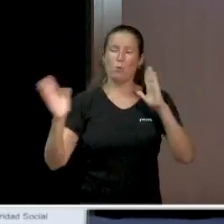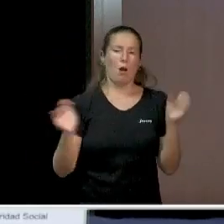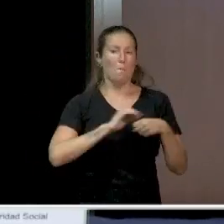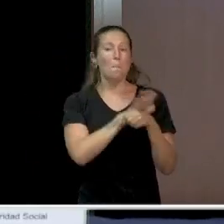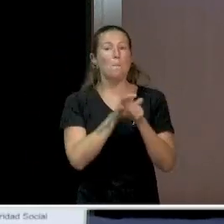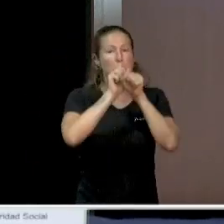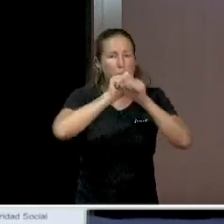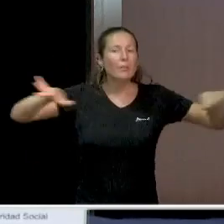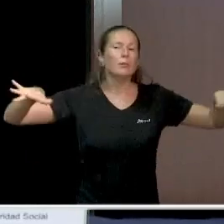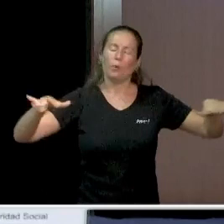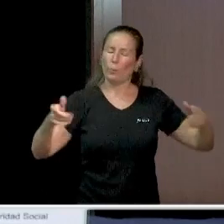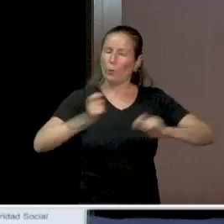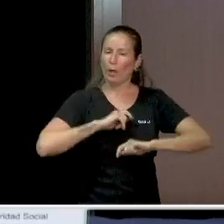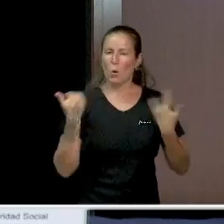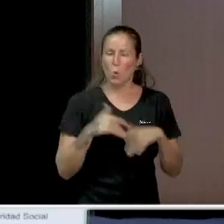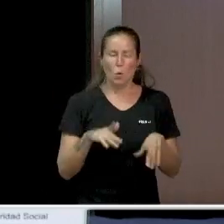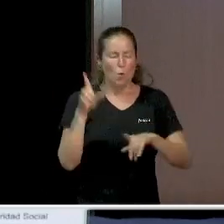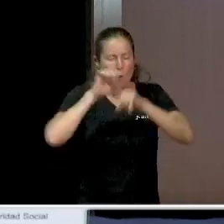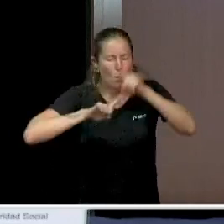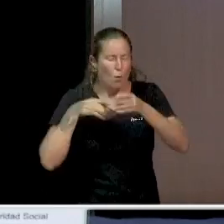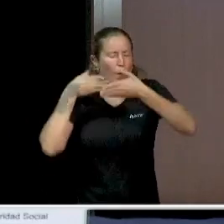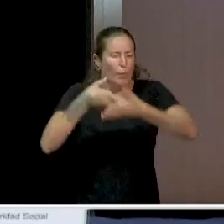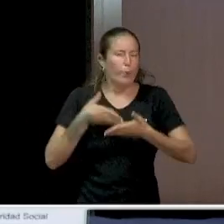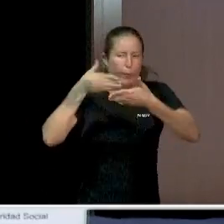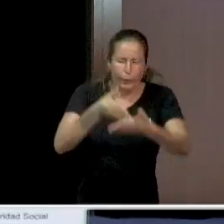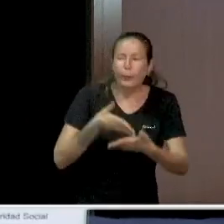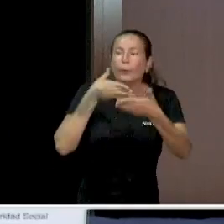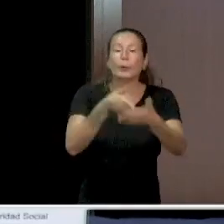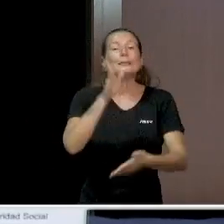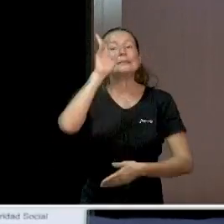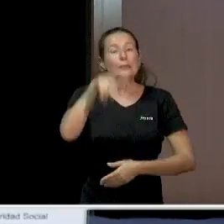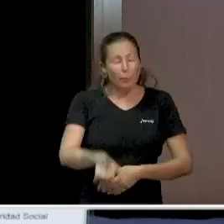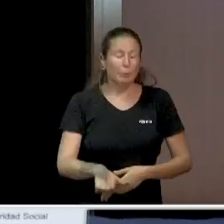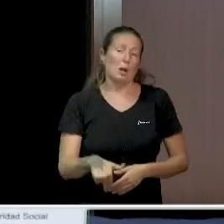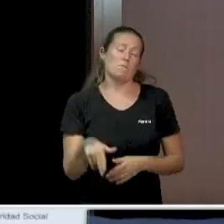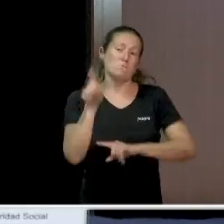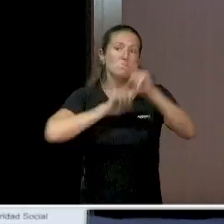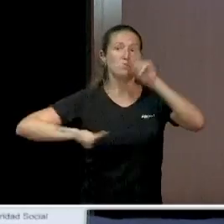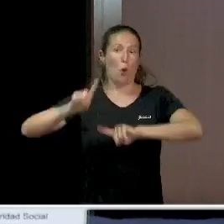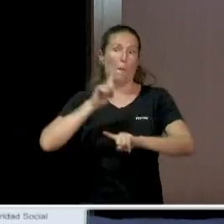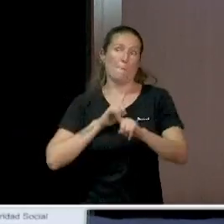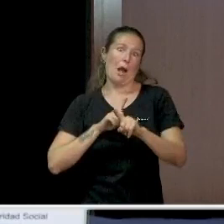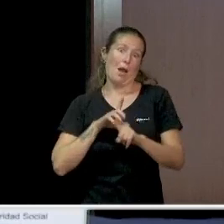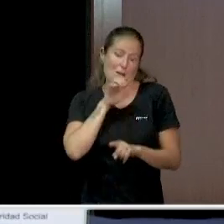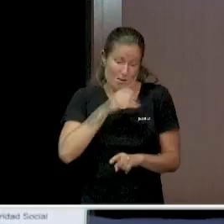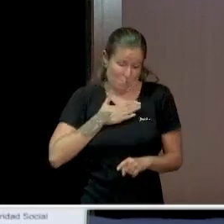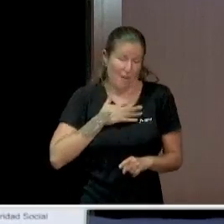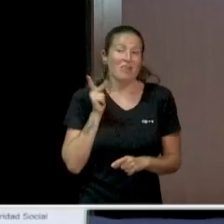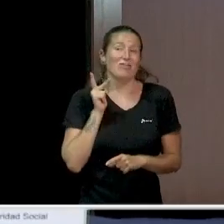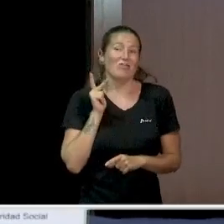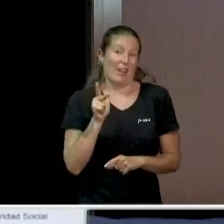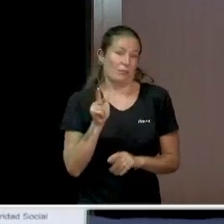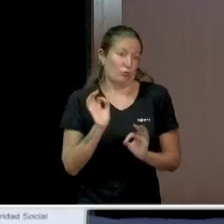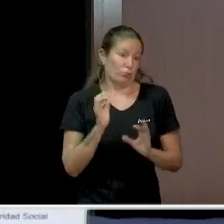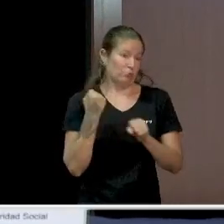dado muchos quebraderos de cabeza a todos y todas y particularmente a la gente que nos dedicamos al derecho del trabajo. Con esto